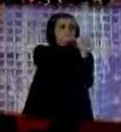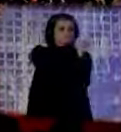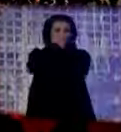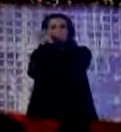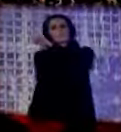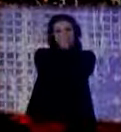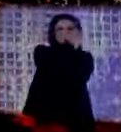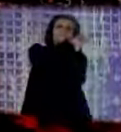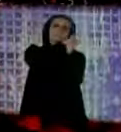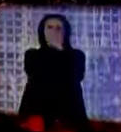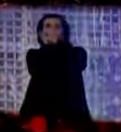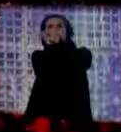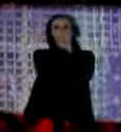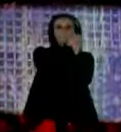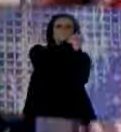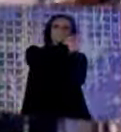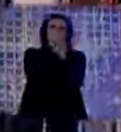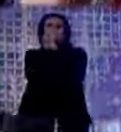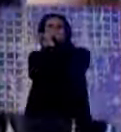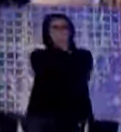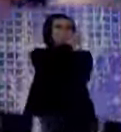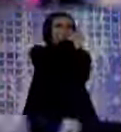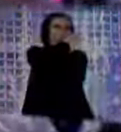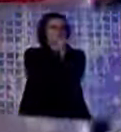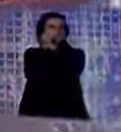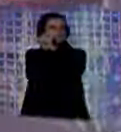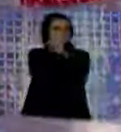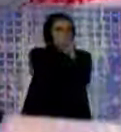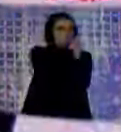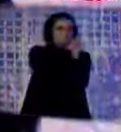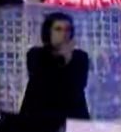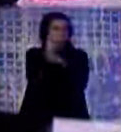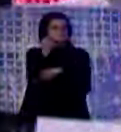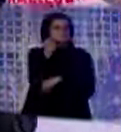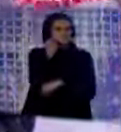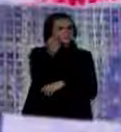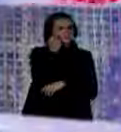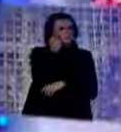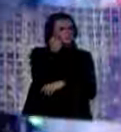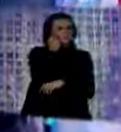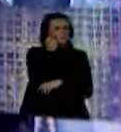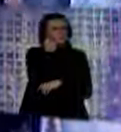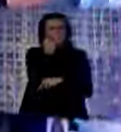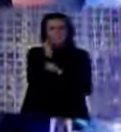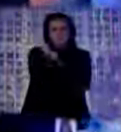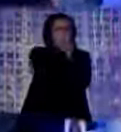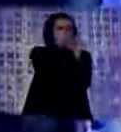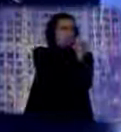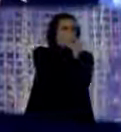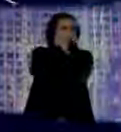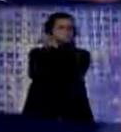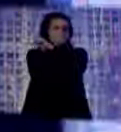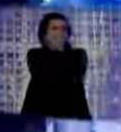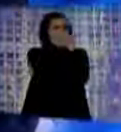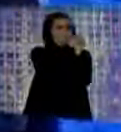comenzar mu comenzamos nuestro programa escuchando la opinión de un ciudadano a